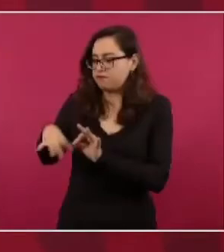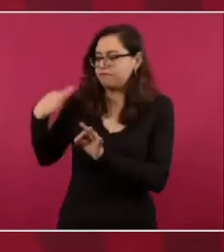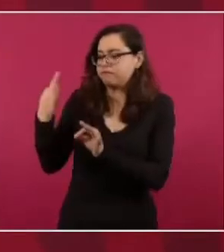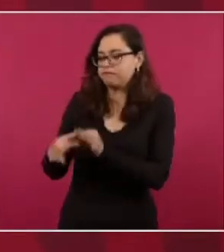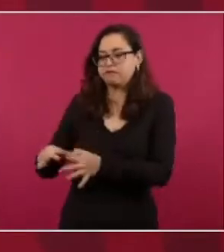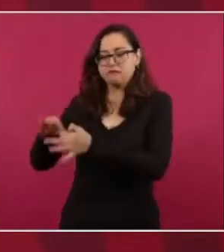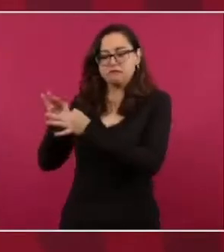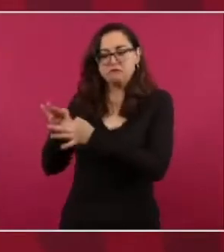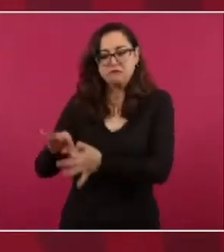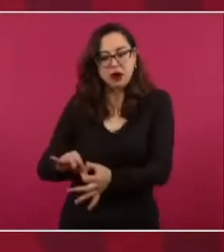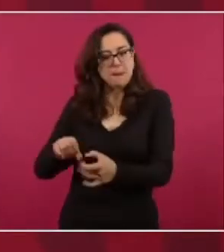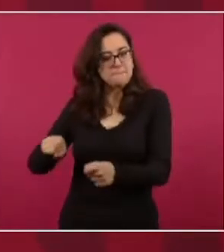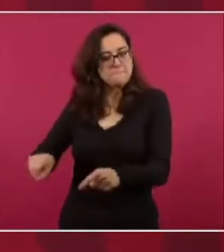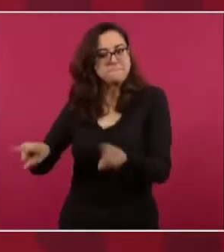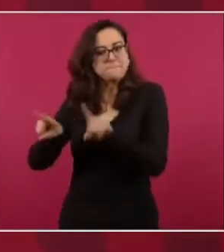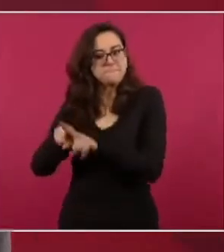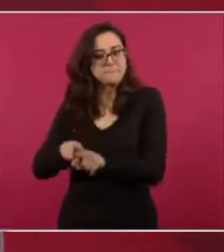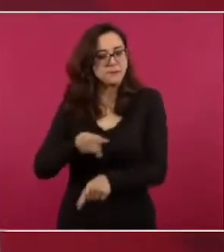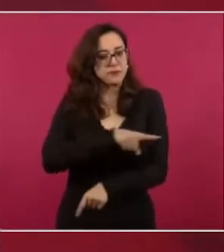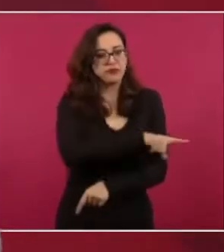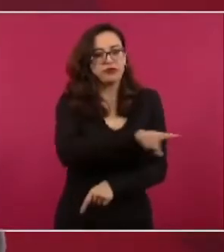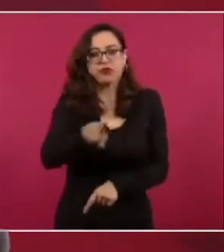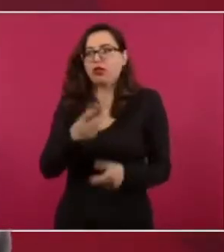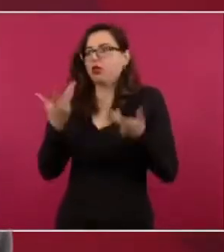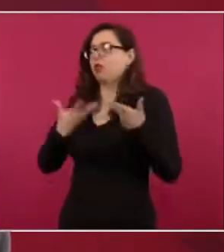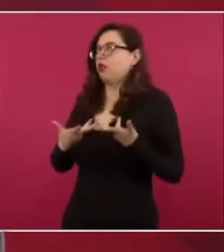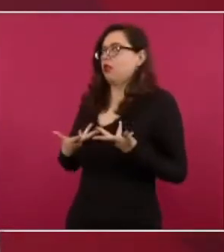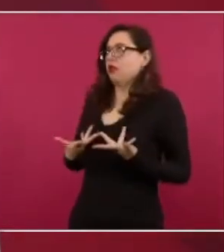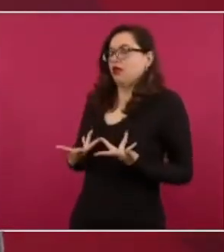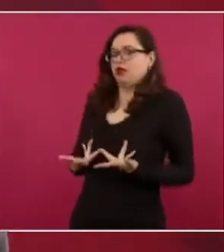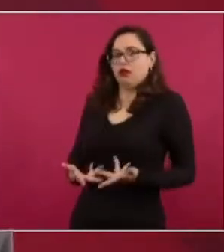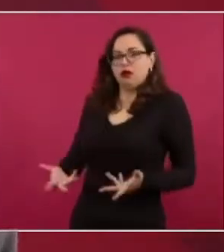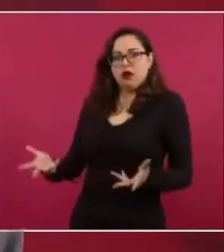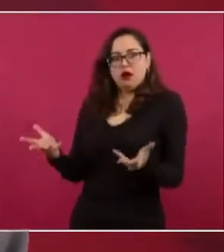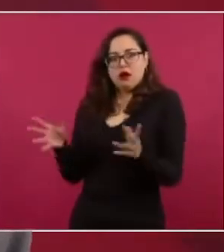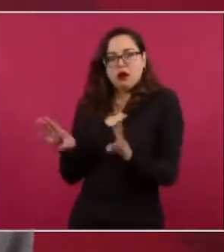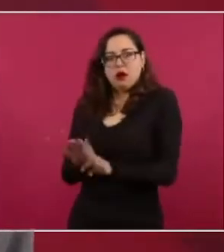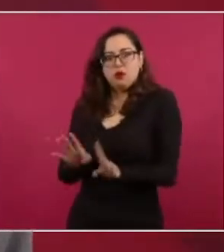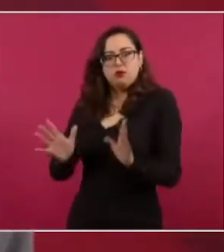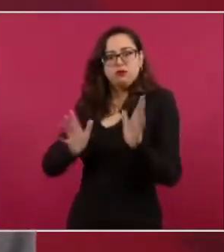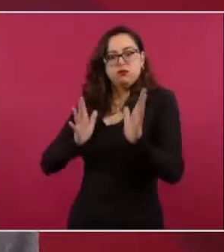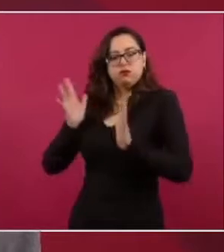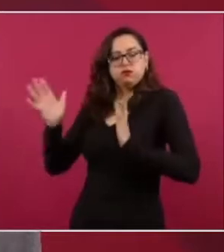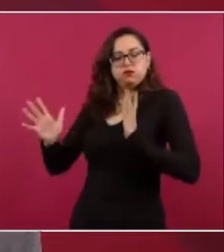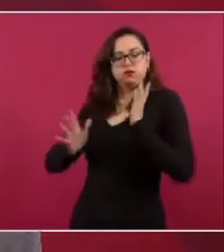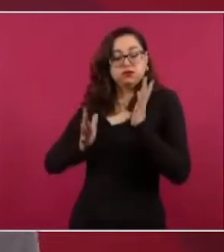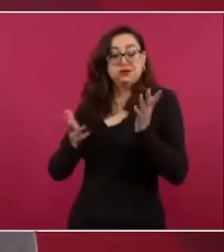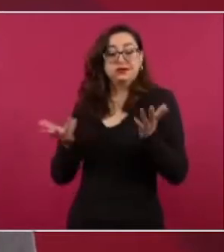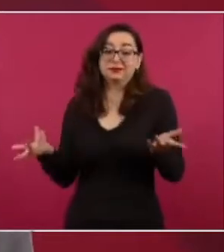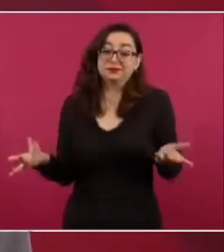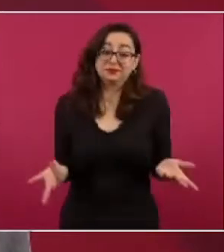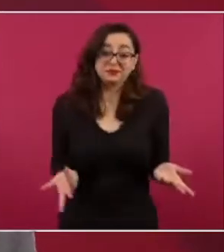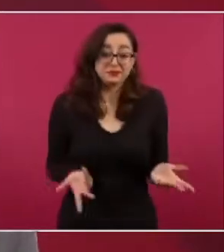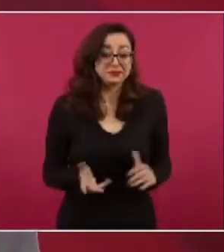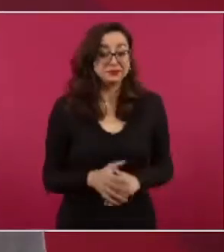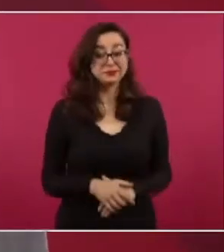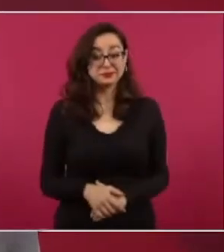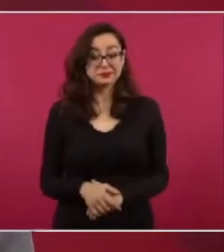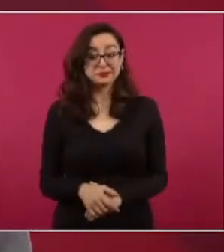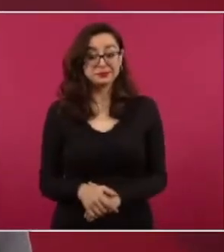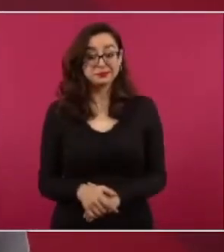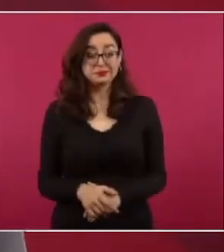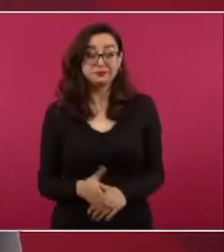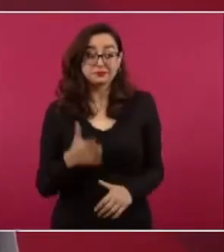si ven el libro de antes de la elección, que se llama La Salida, ahí está la